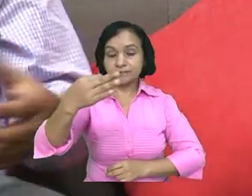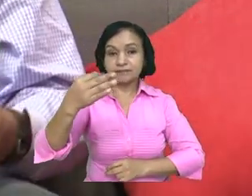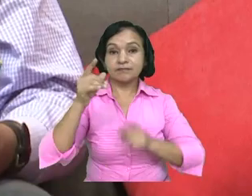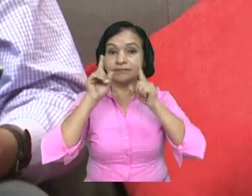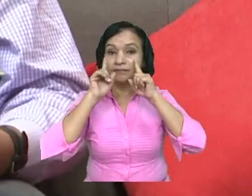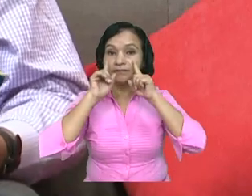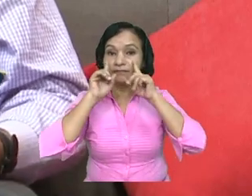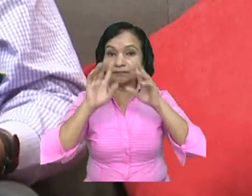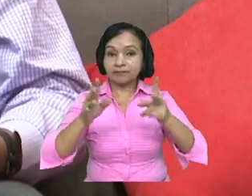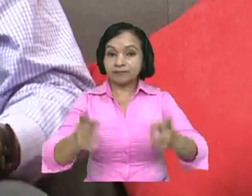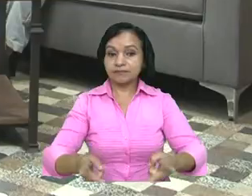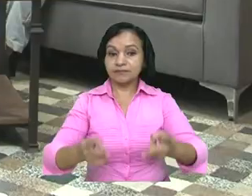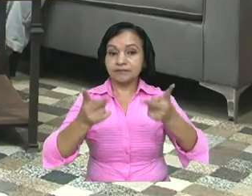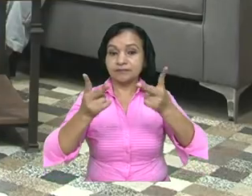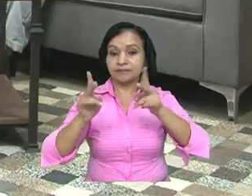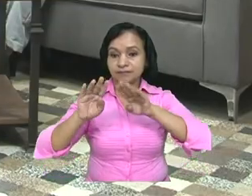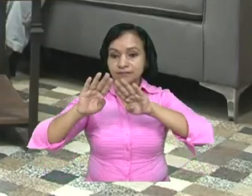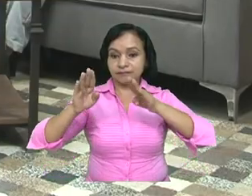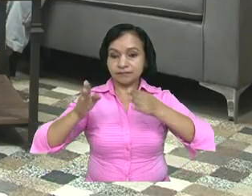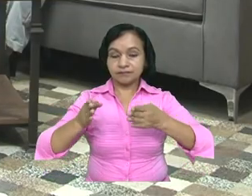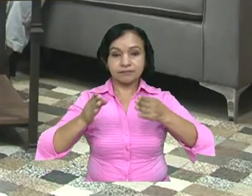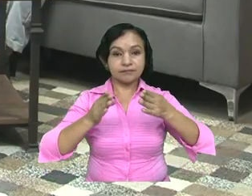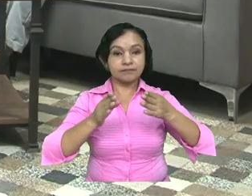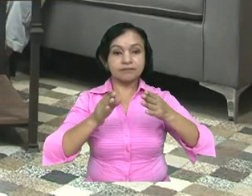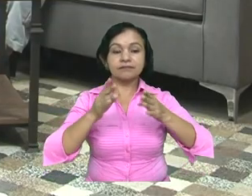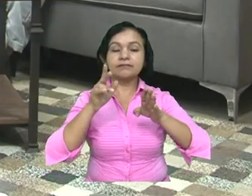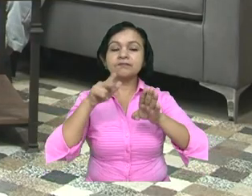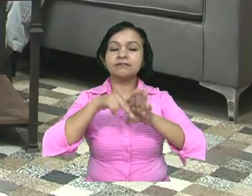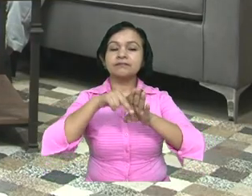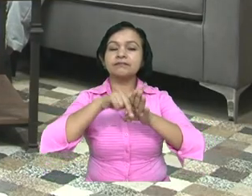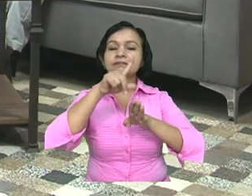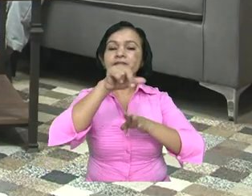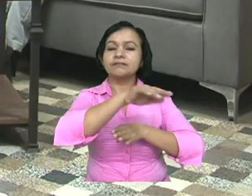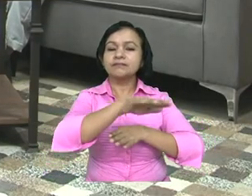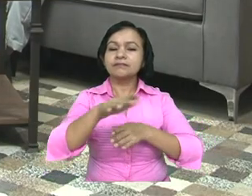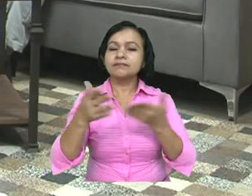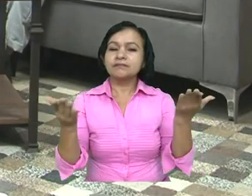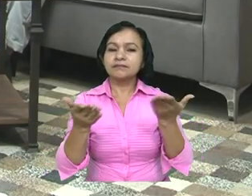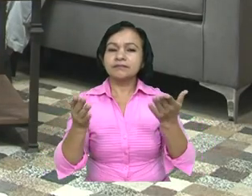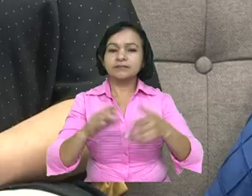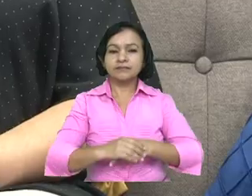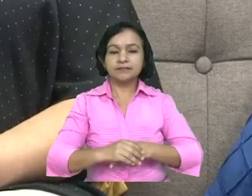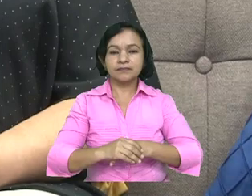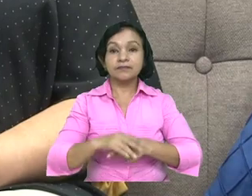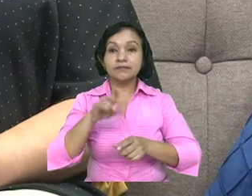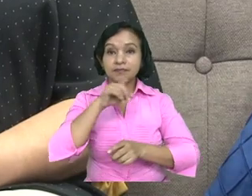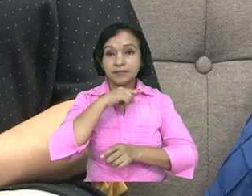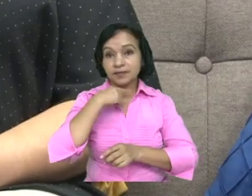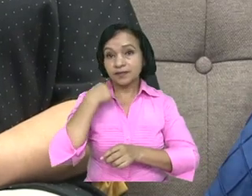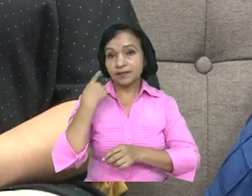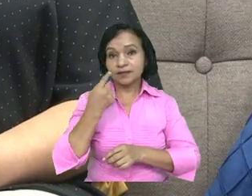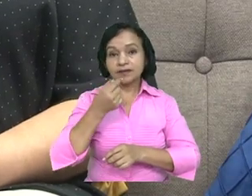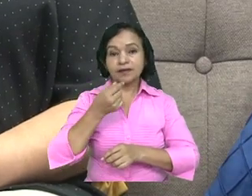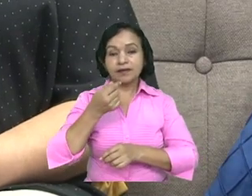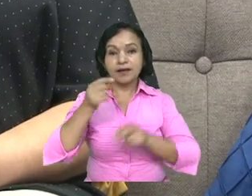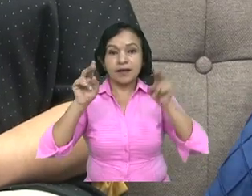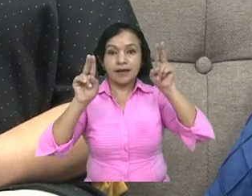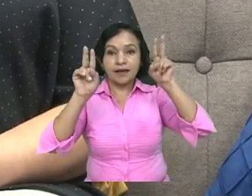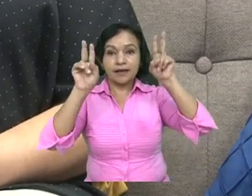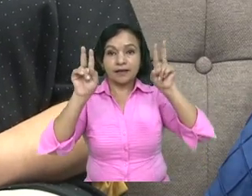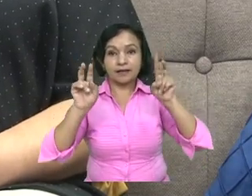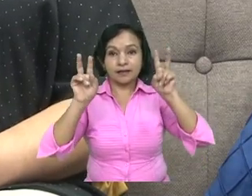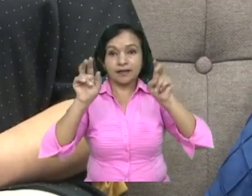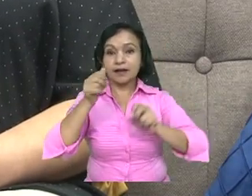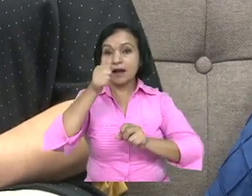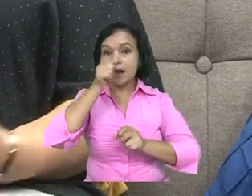preservar la vida, ¿no?, de nuestras mujeres en el área rural? Sí, realmente el tema de agua y saneamiento tiene que ver